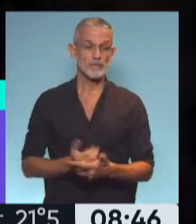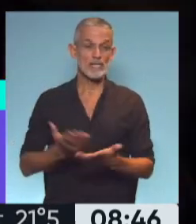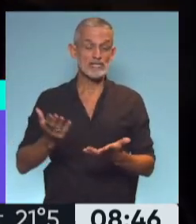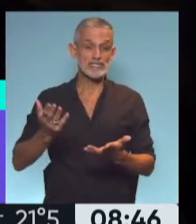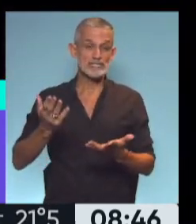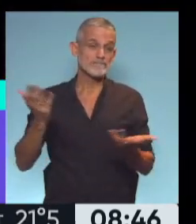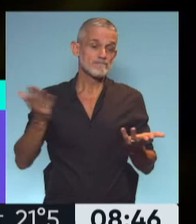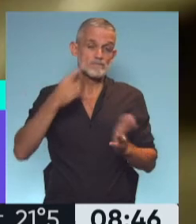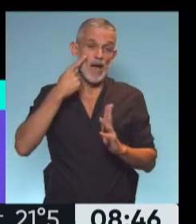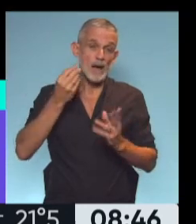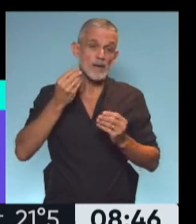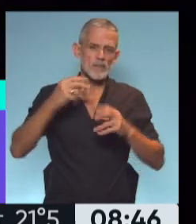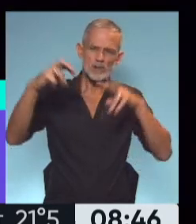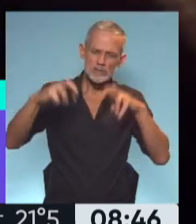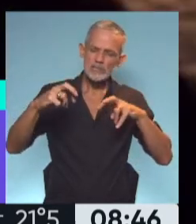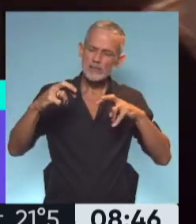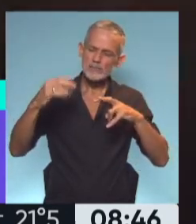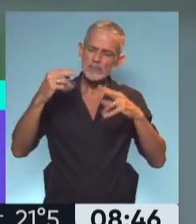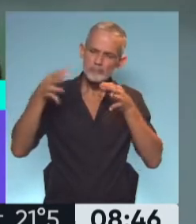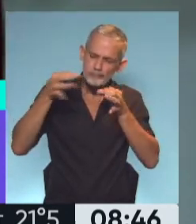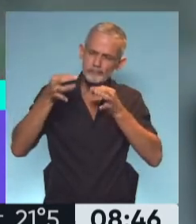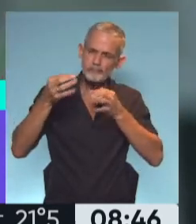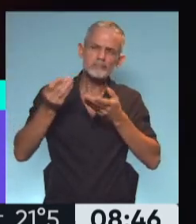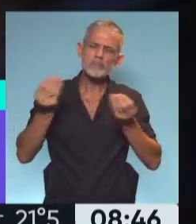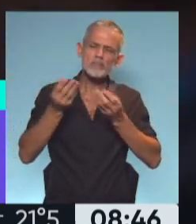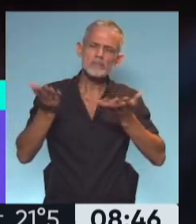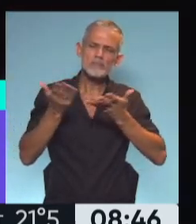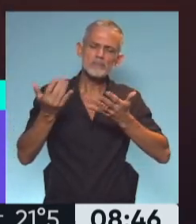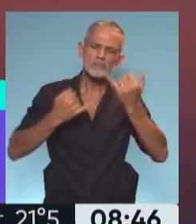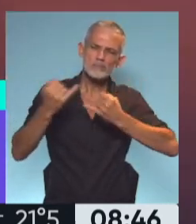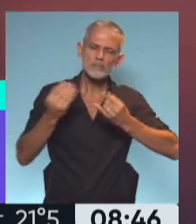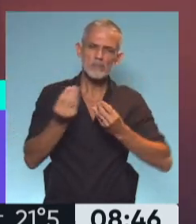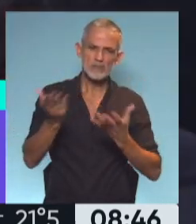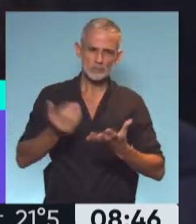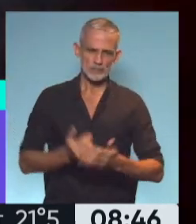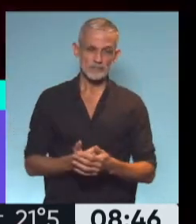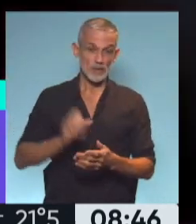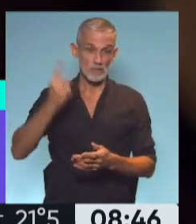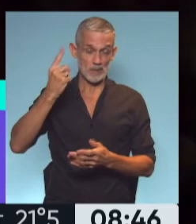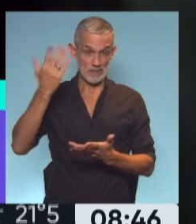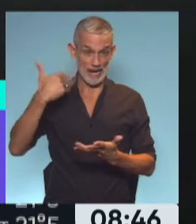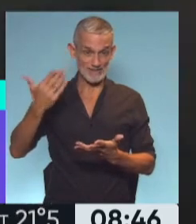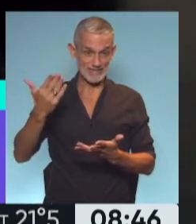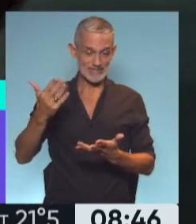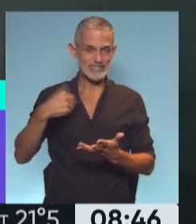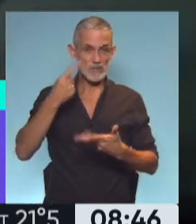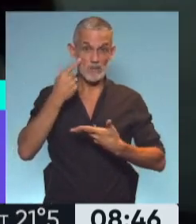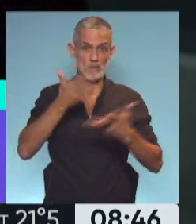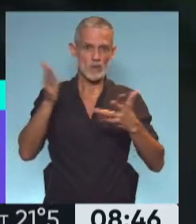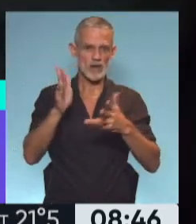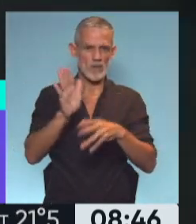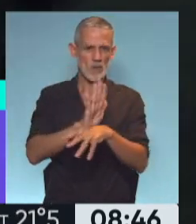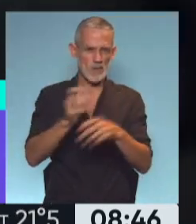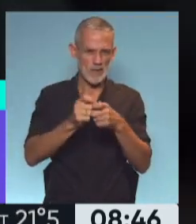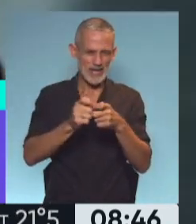Y nada, y bueno, poder sentarnos y poder charlar. Ojalá se me dé. Fue la primera vez que mostramos la película en